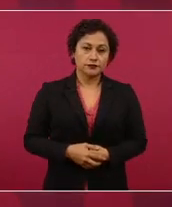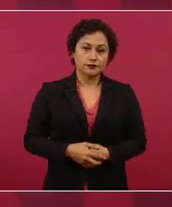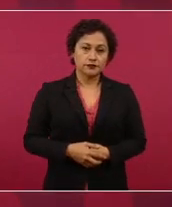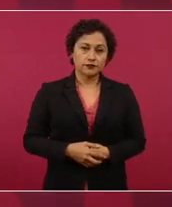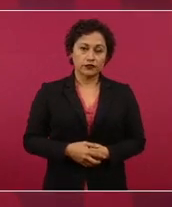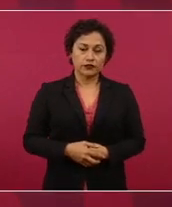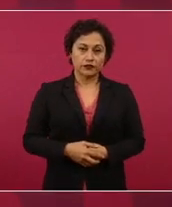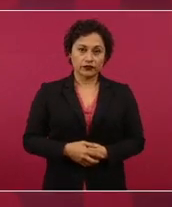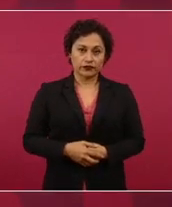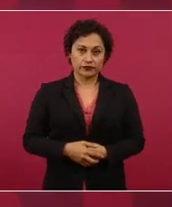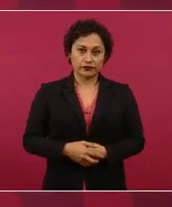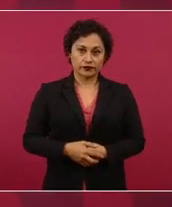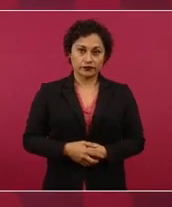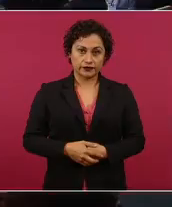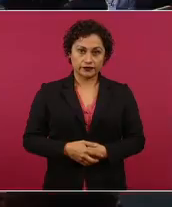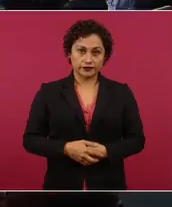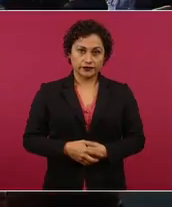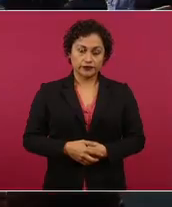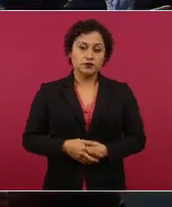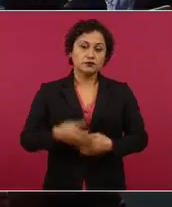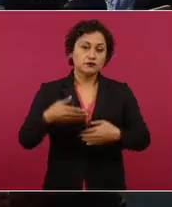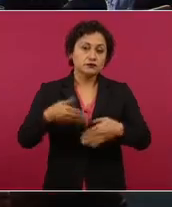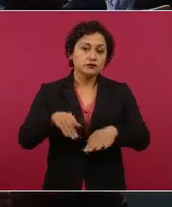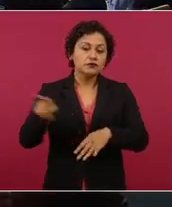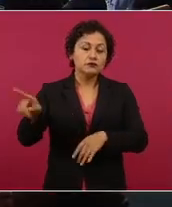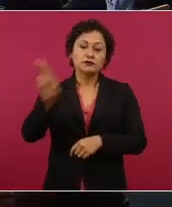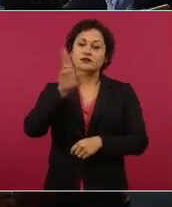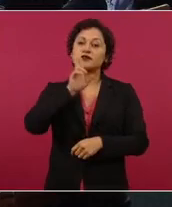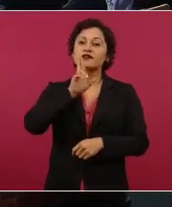de la respuesta de ellos,